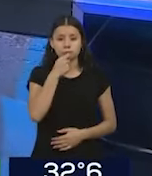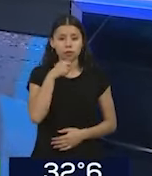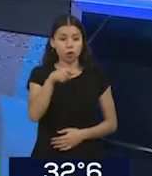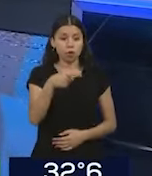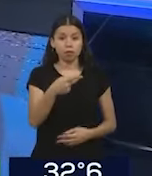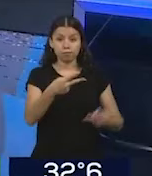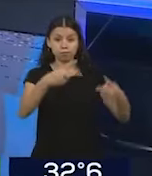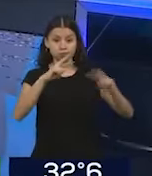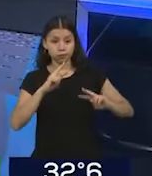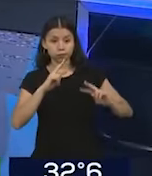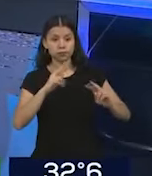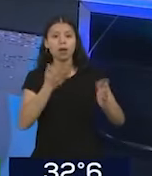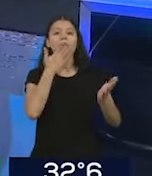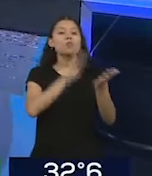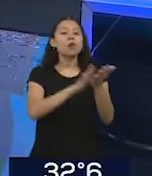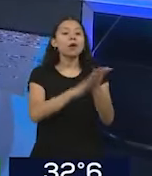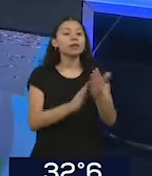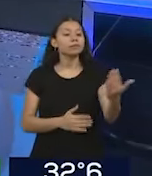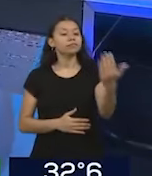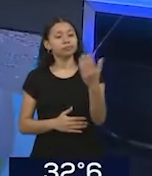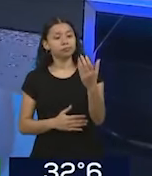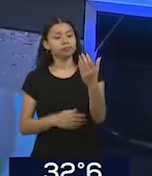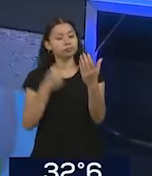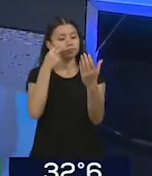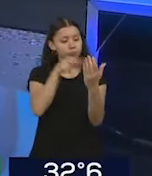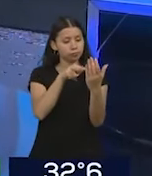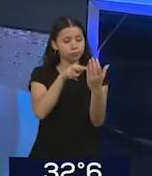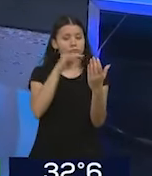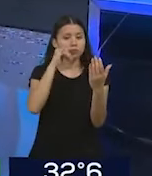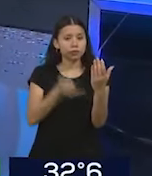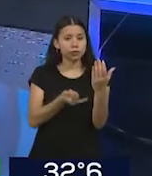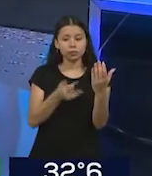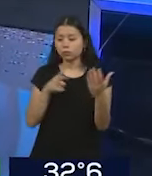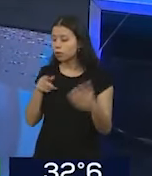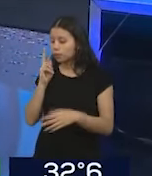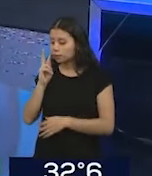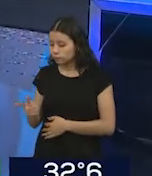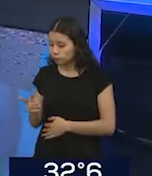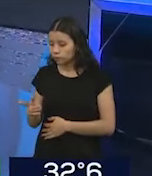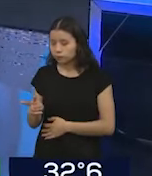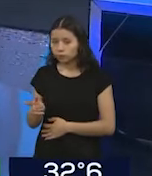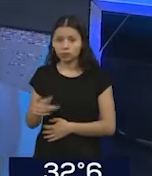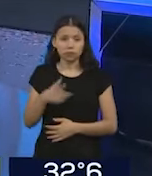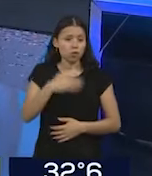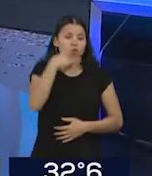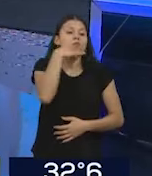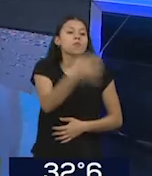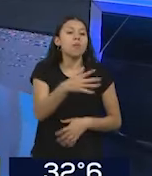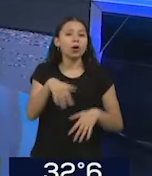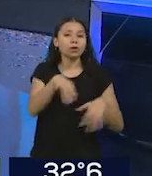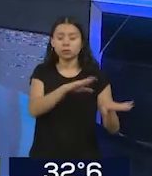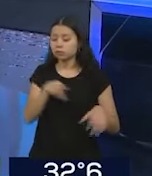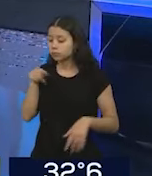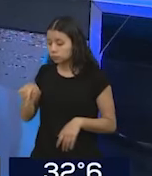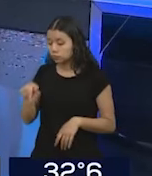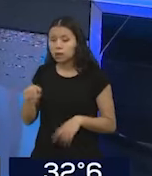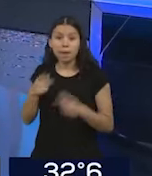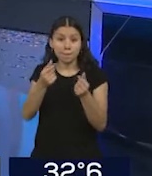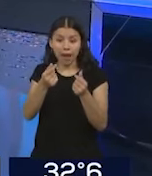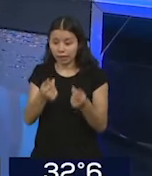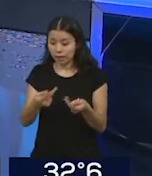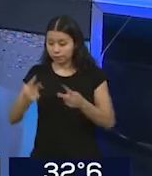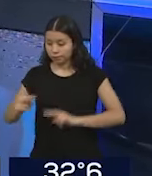me pagaste, me mostraste la pantalla del celular, me mostraste el comprobante. No te importa a vos, comerciante. Lo que haces, esperar que llegue la plata. No